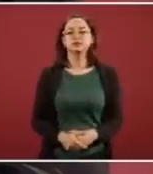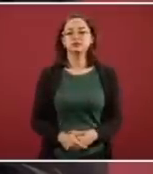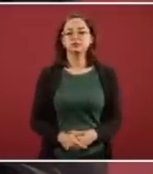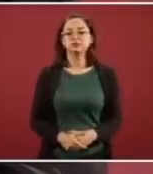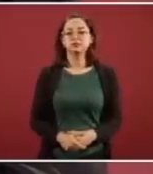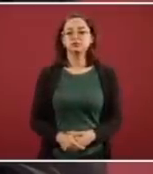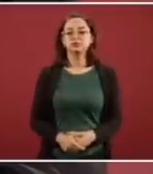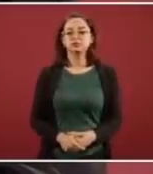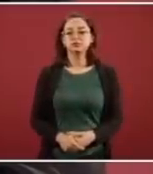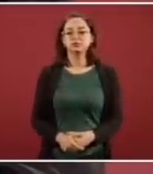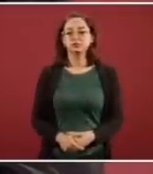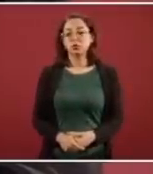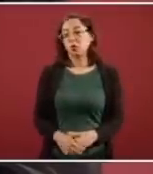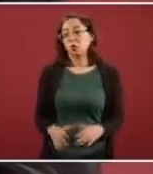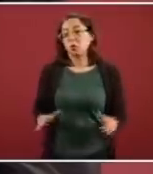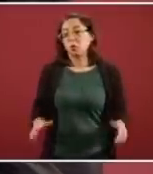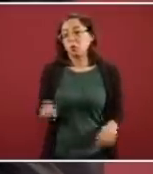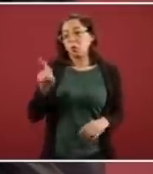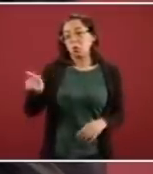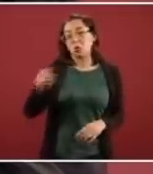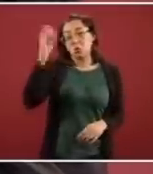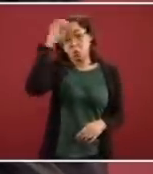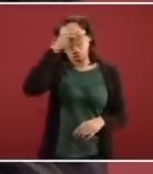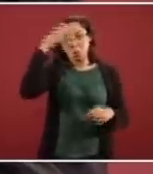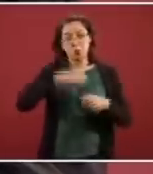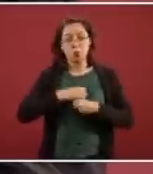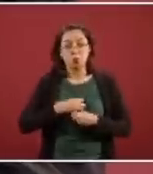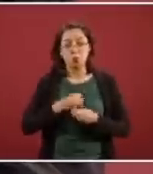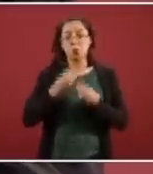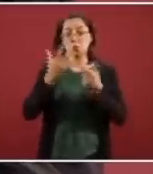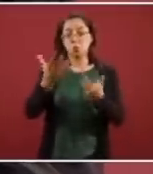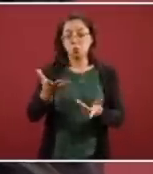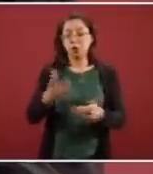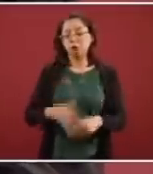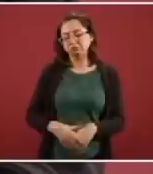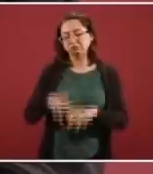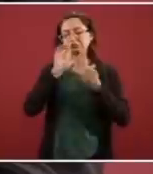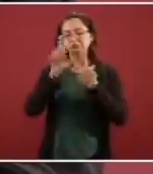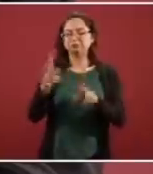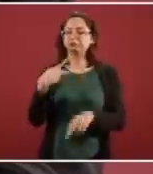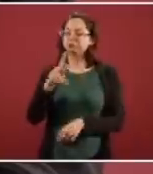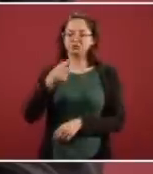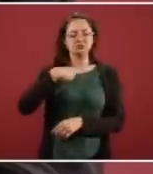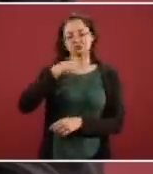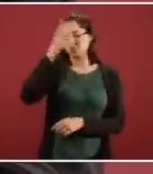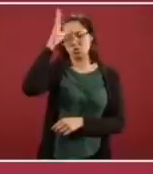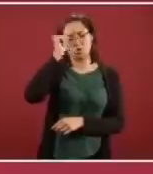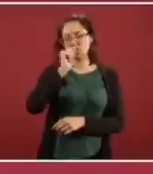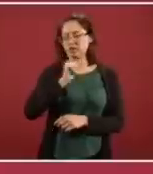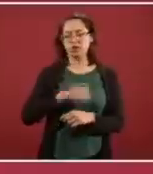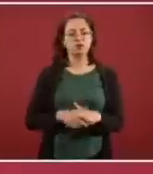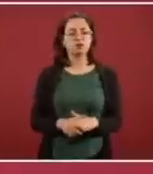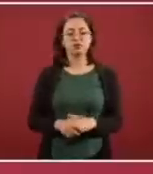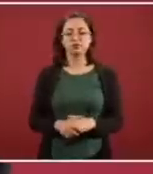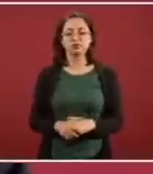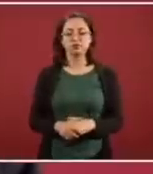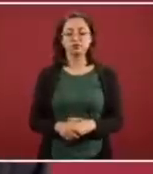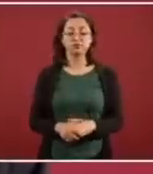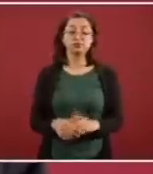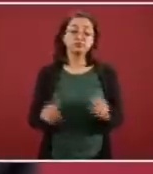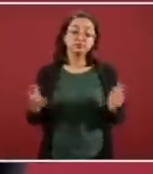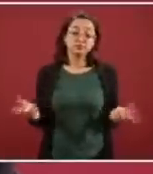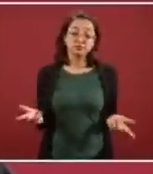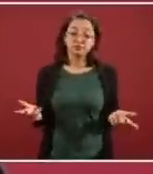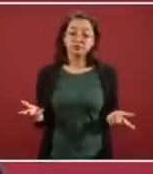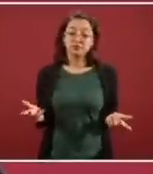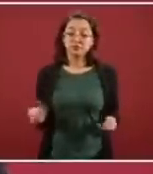respeto su derecho a manifestarse y no comparto su punto de vista. Si a esas vamos, yo diría que